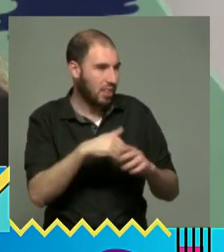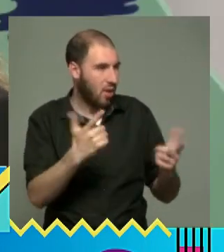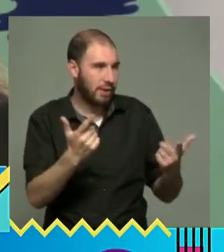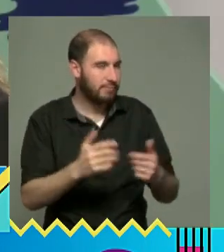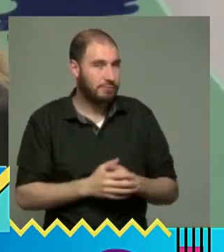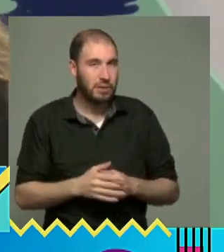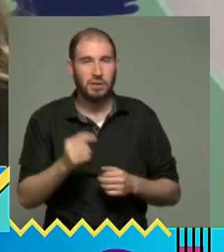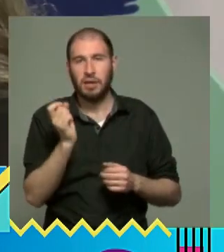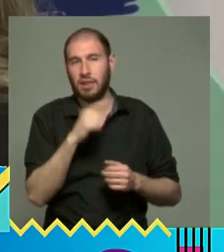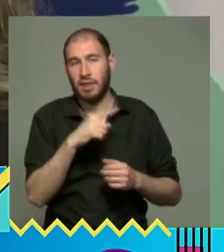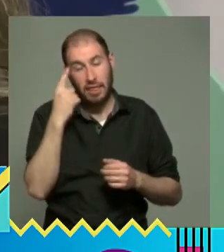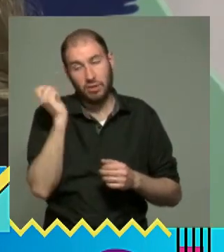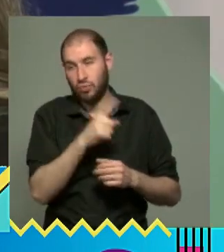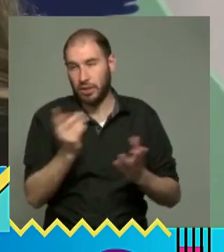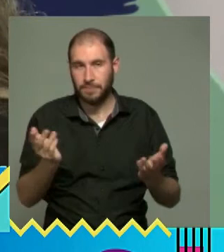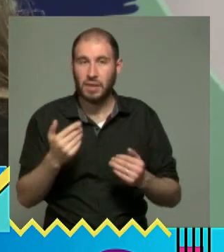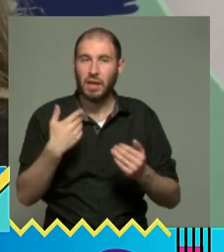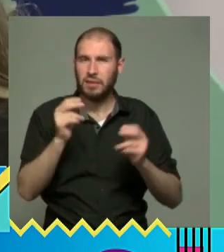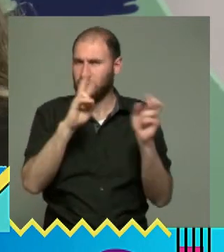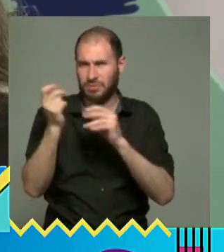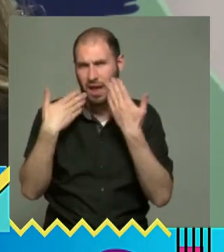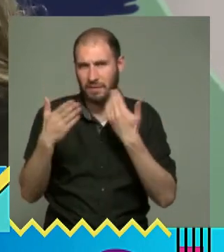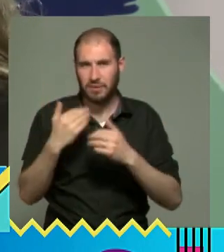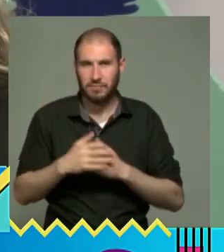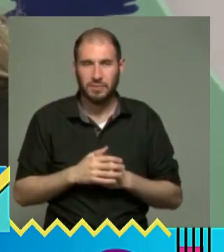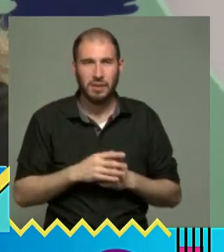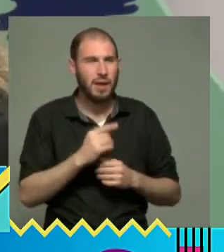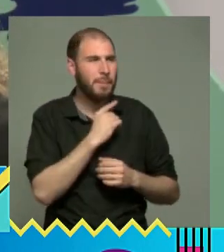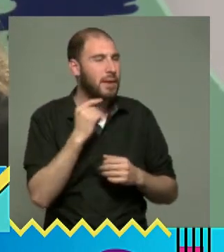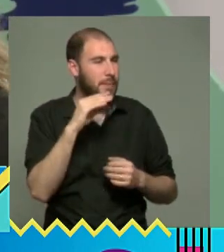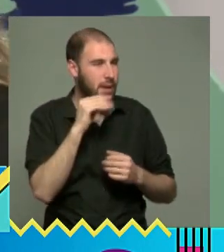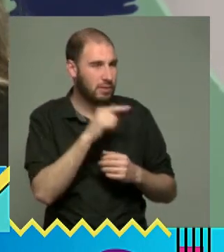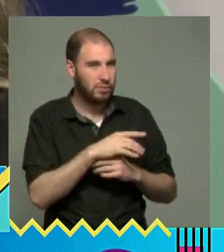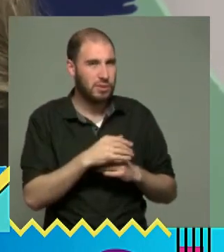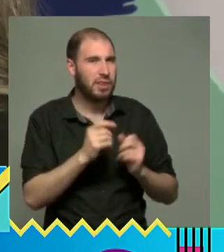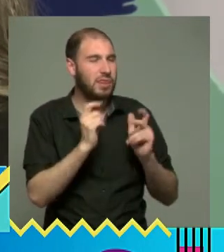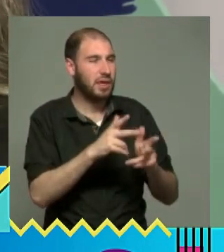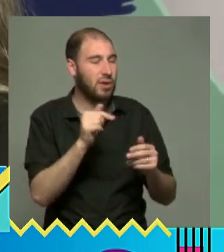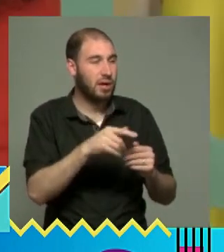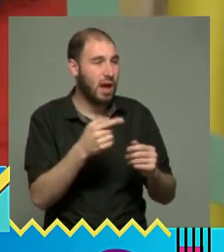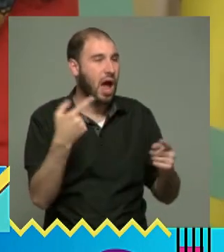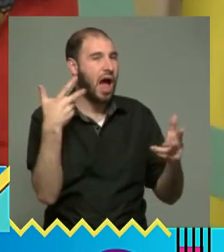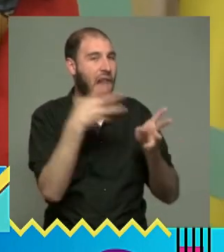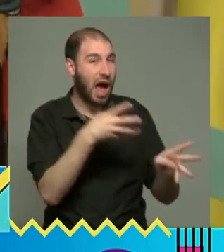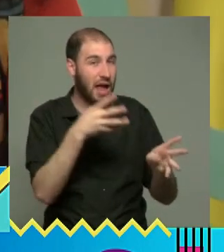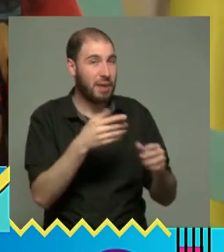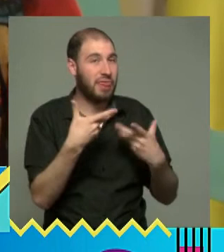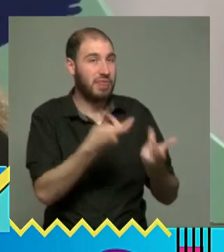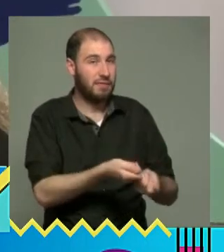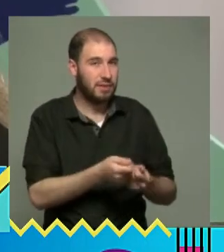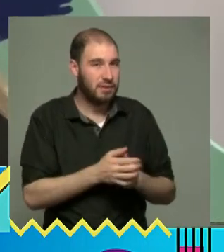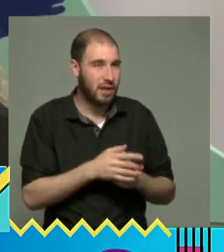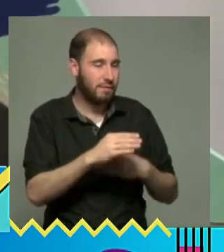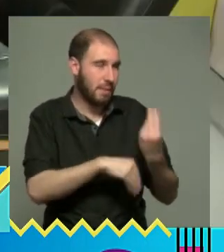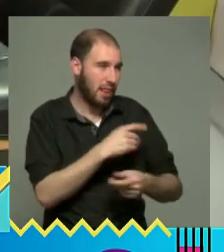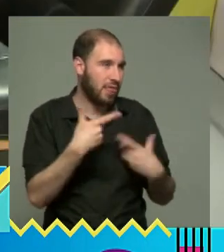Pero bueno, según dale. vos, irracional. Sí. Estamos hablando de otra cosa. Estamos hablando del mismo Llevarle. padre Pato Llevarle. que dijo que había que alzarse en armas para defender a la, No, a